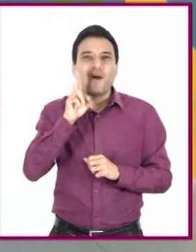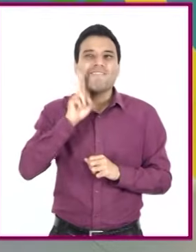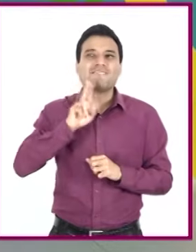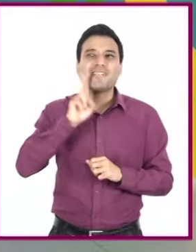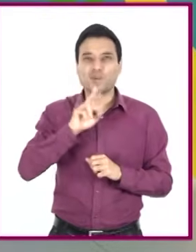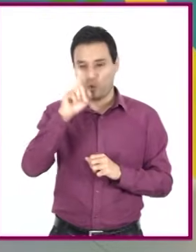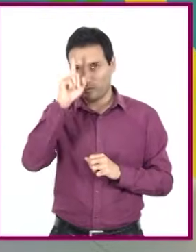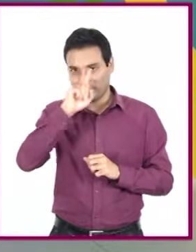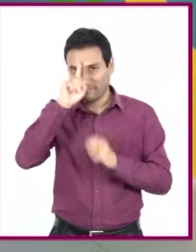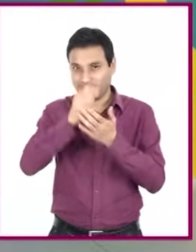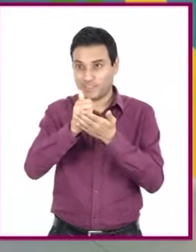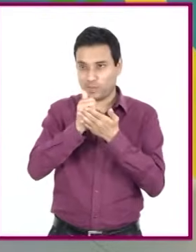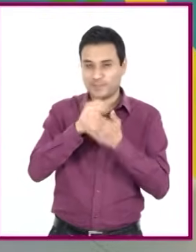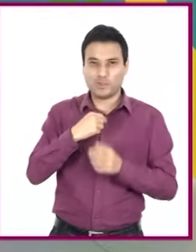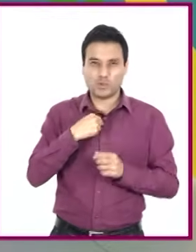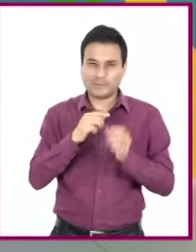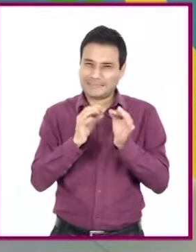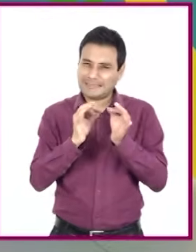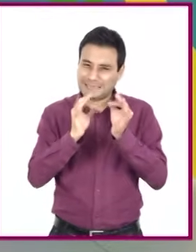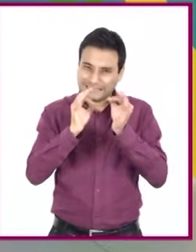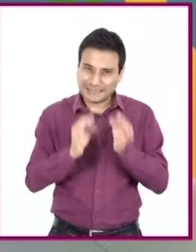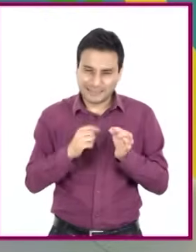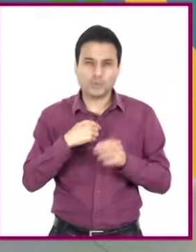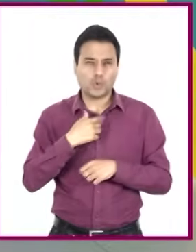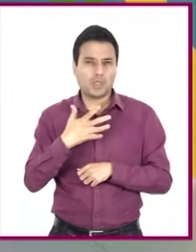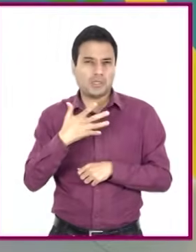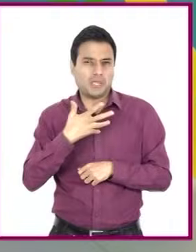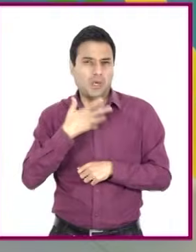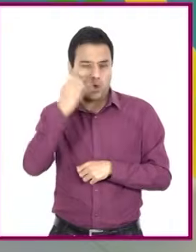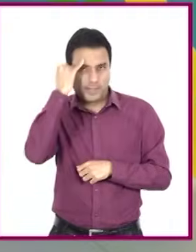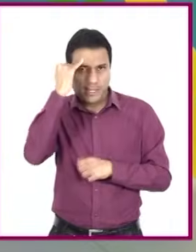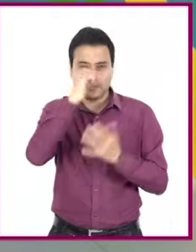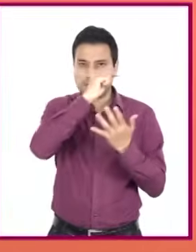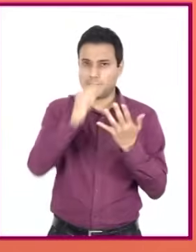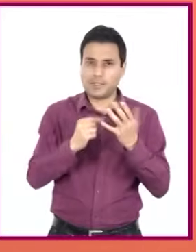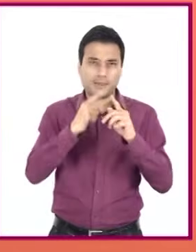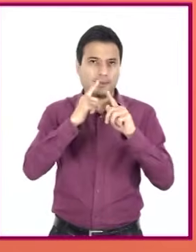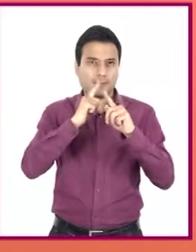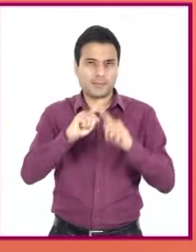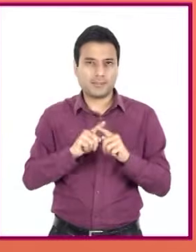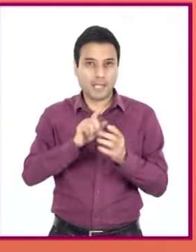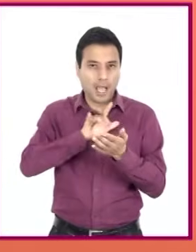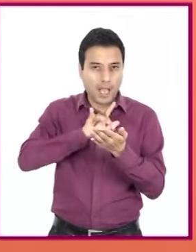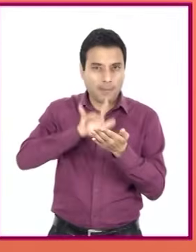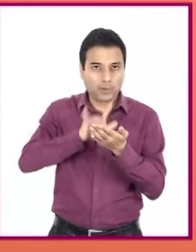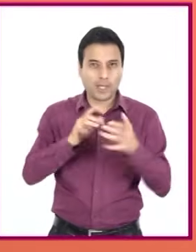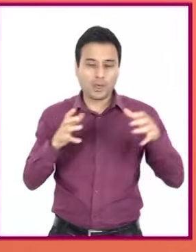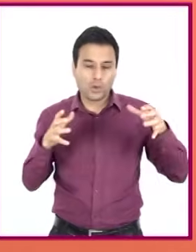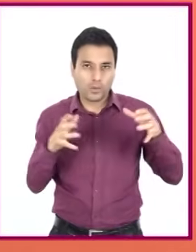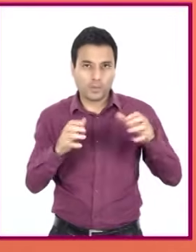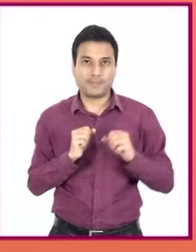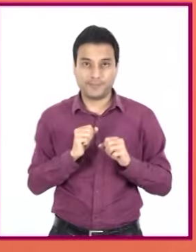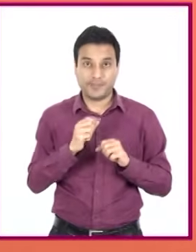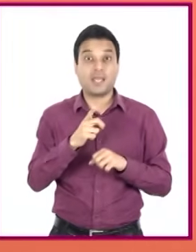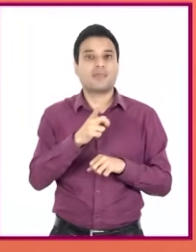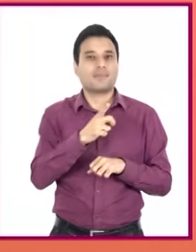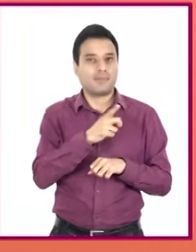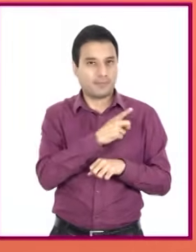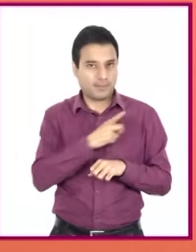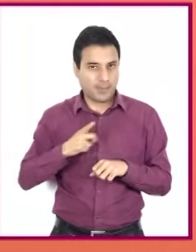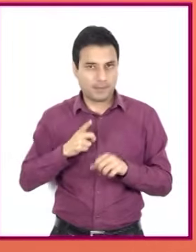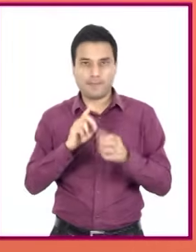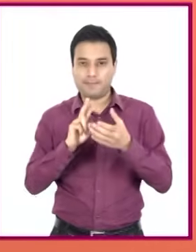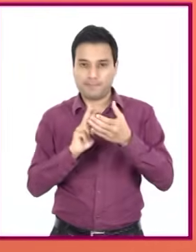poder lograrlo, ya que tengo muchas ideas para fomentar en mi comunidad el valor y el reconocimiento de salvaguardar